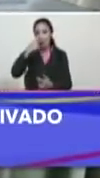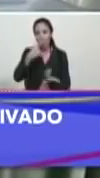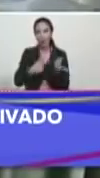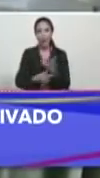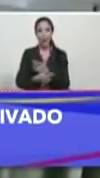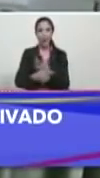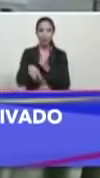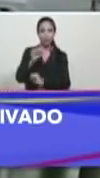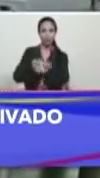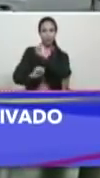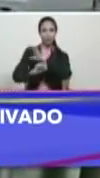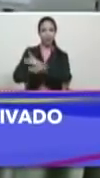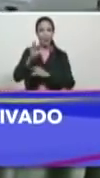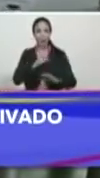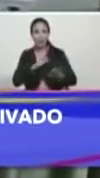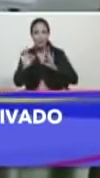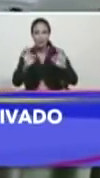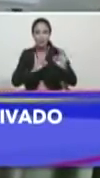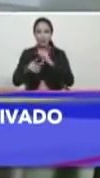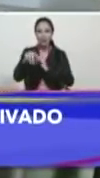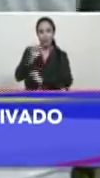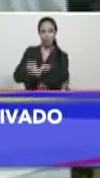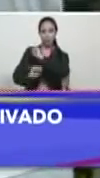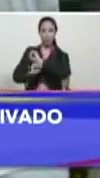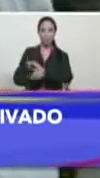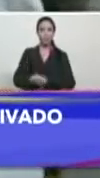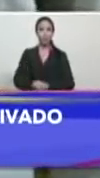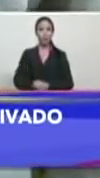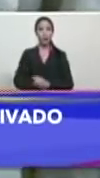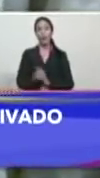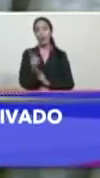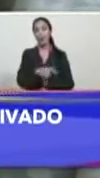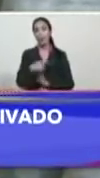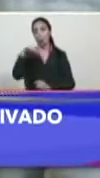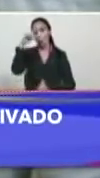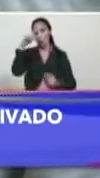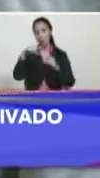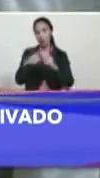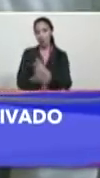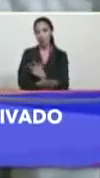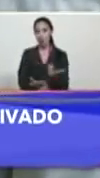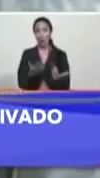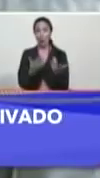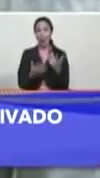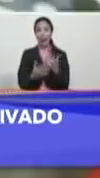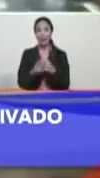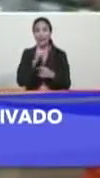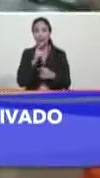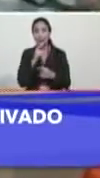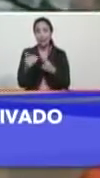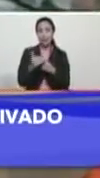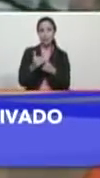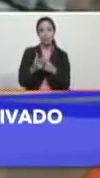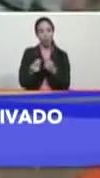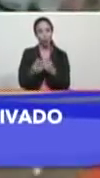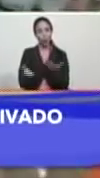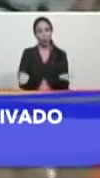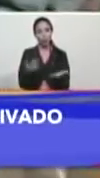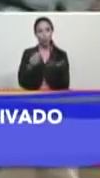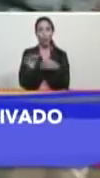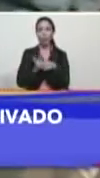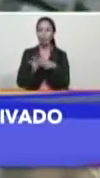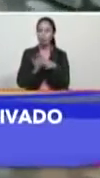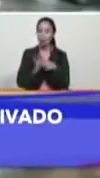necesarios para la población. Nuestro objetivo, a pesar de las dificultades, es esforzarnos en tratar de mantener